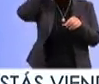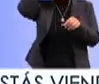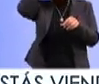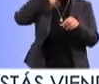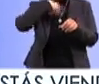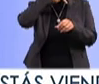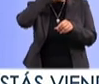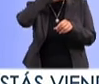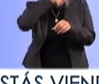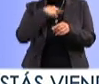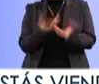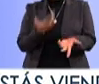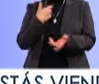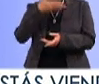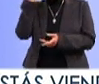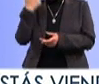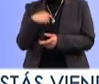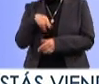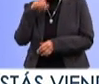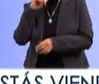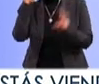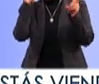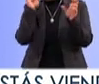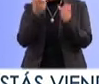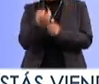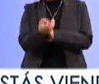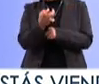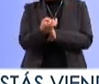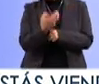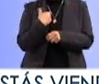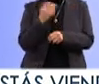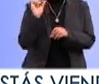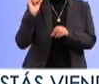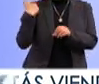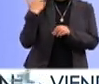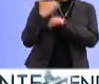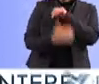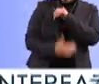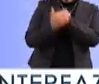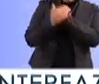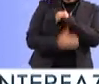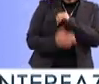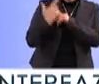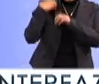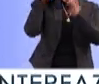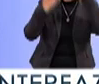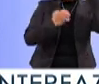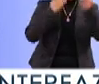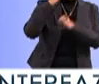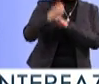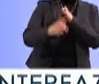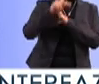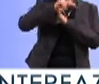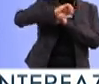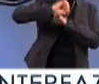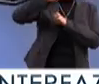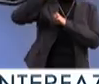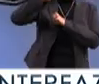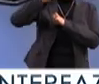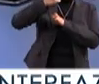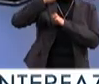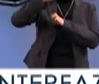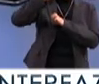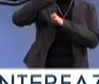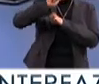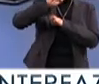frustración el tema precisamente acabamos de terminar la exproprocesográfica de nivel medio superior del Instituto